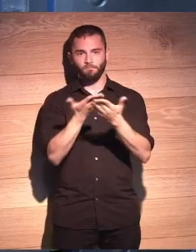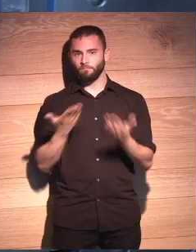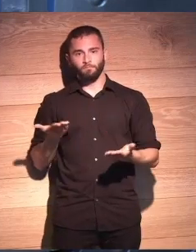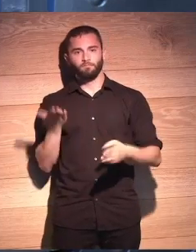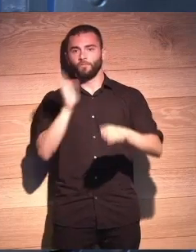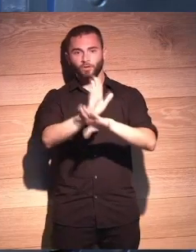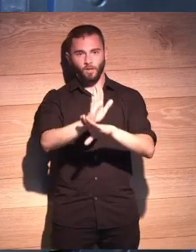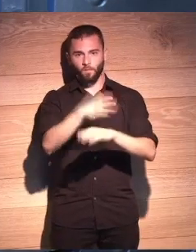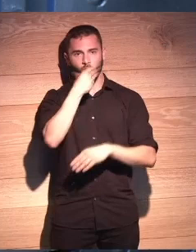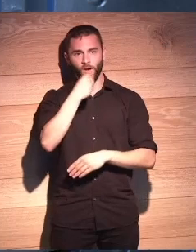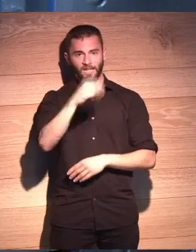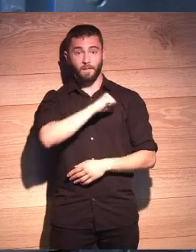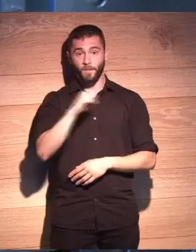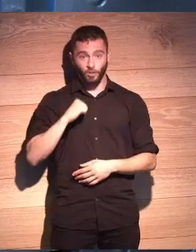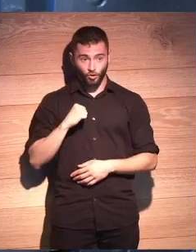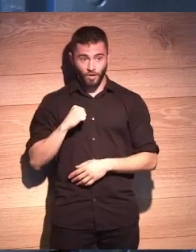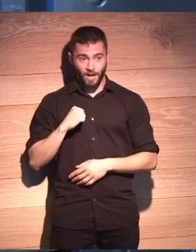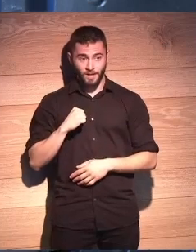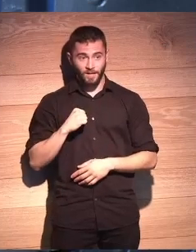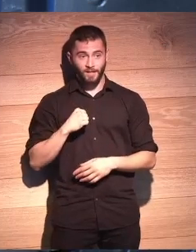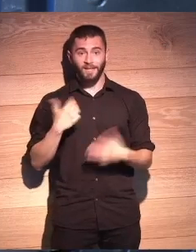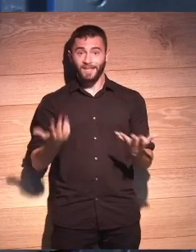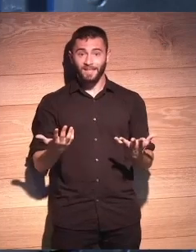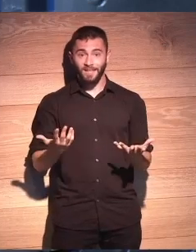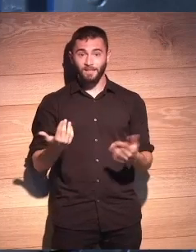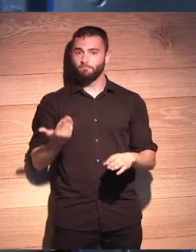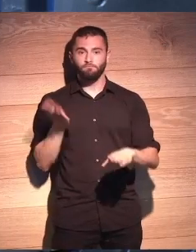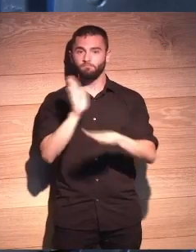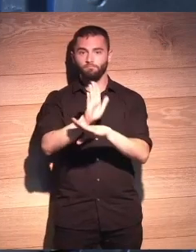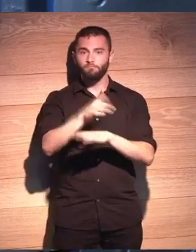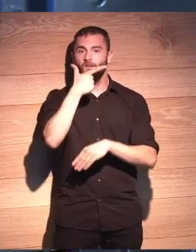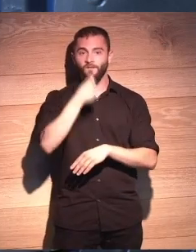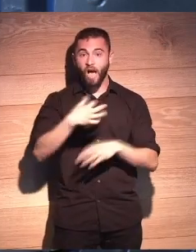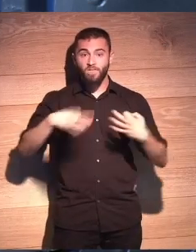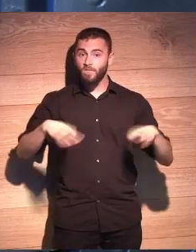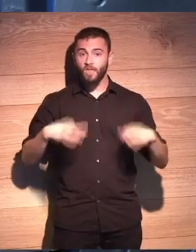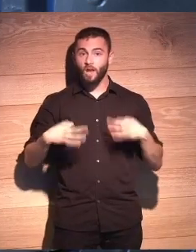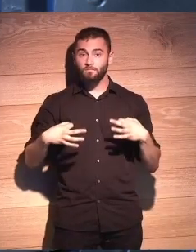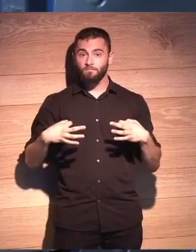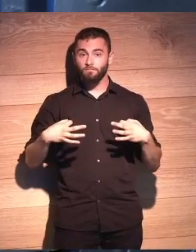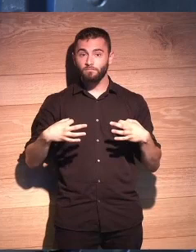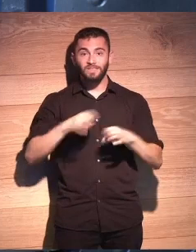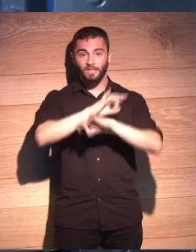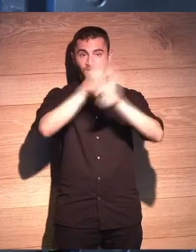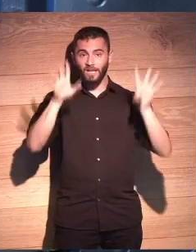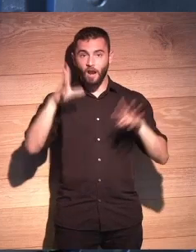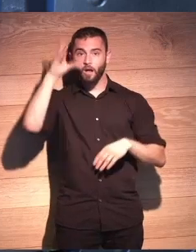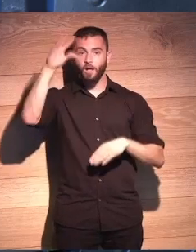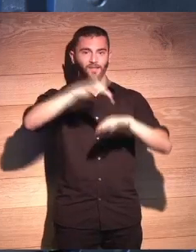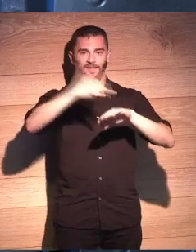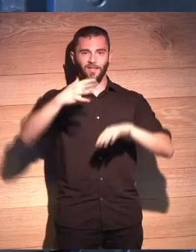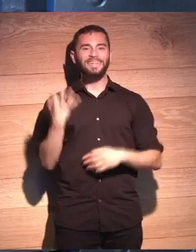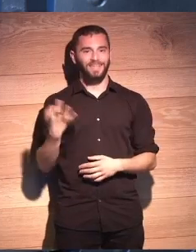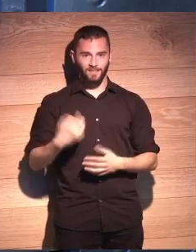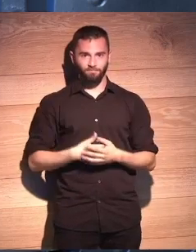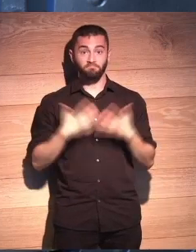además personal y sobre todo ilustra de una manera muy muy sencilla y en primera persona qué es la inteligencia